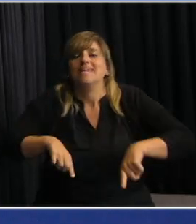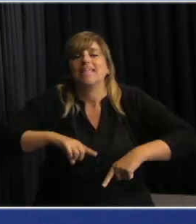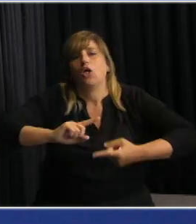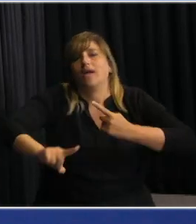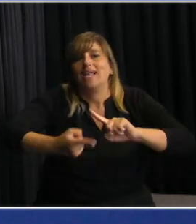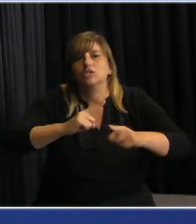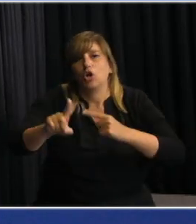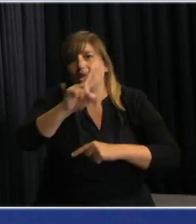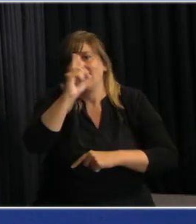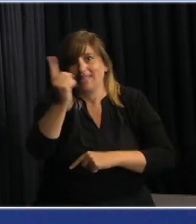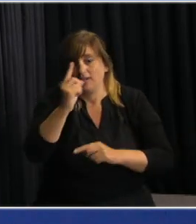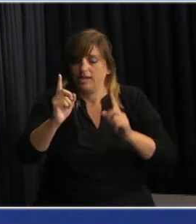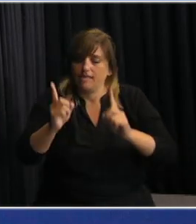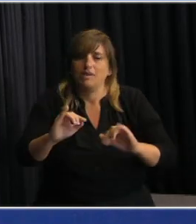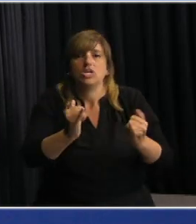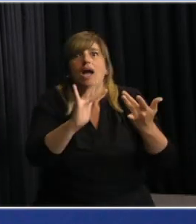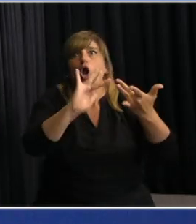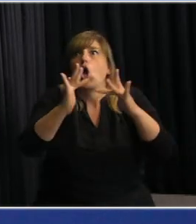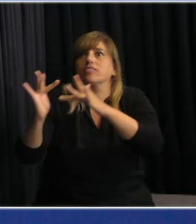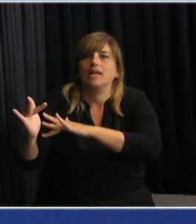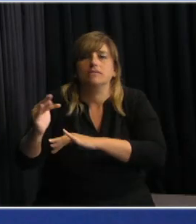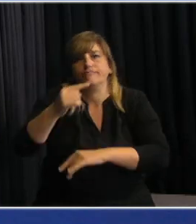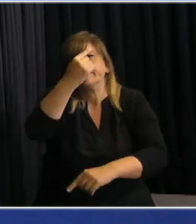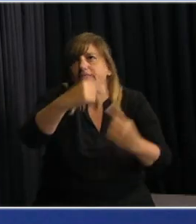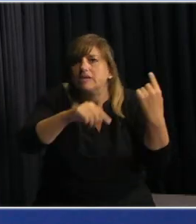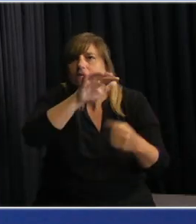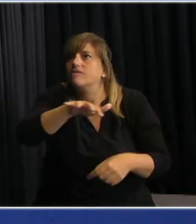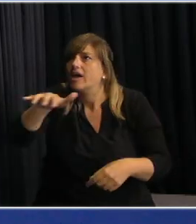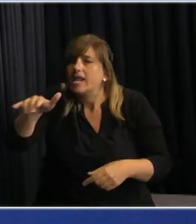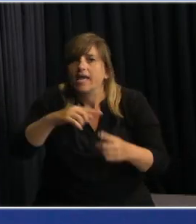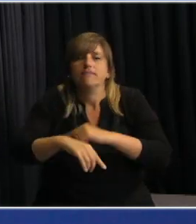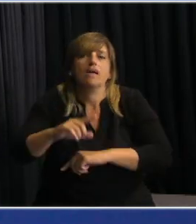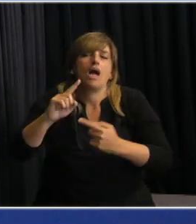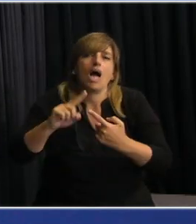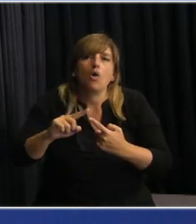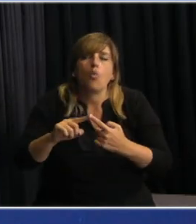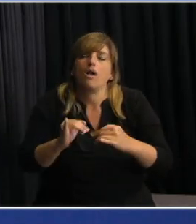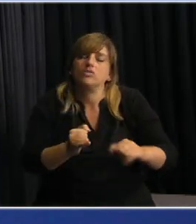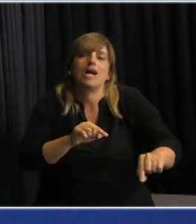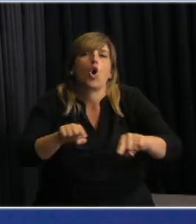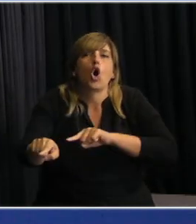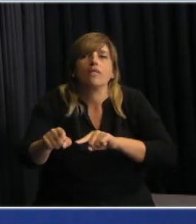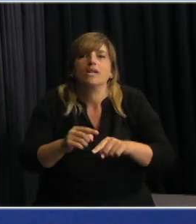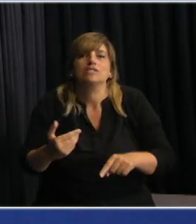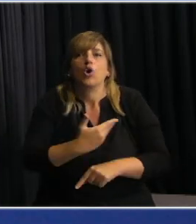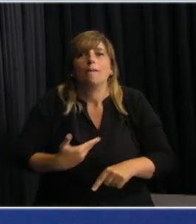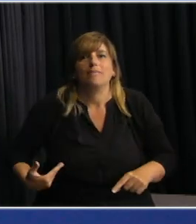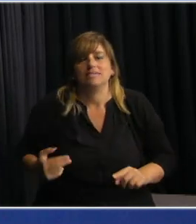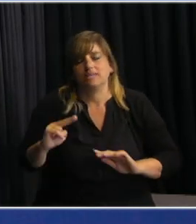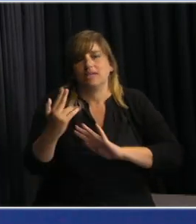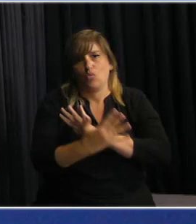Exteriores, que hizo contactos diplomáticos en acuerdo y en coordinación con la Presidencia de la